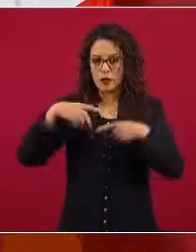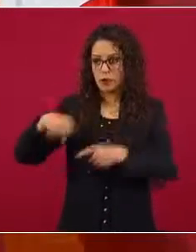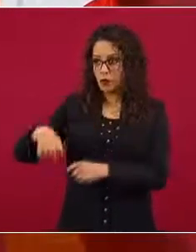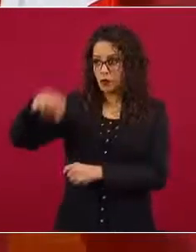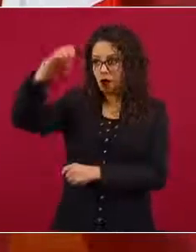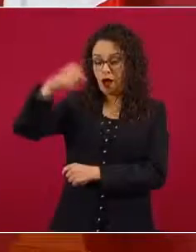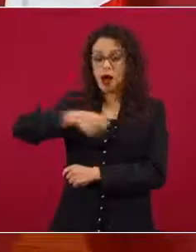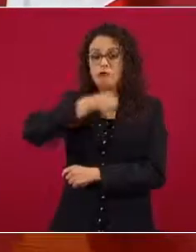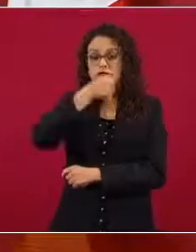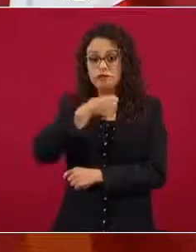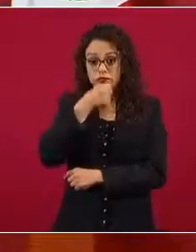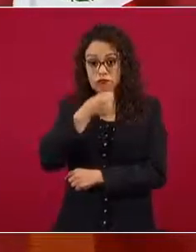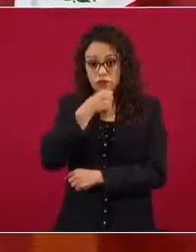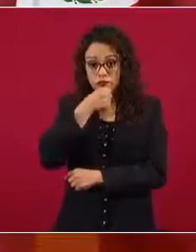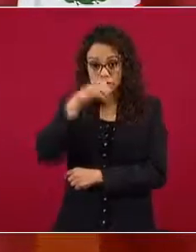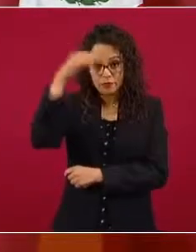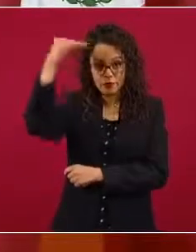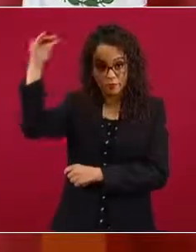dar